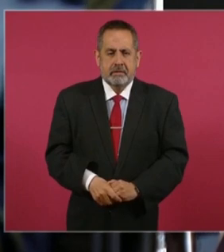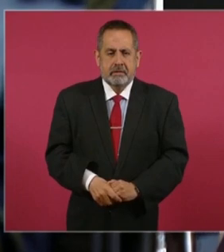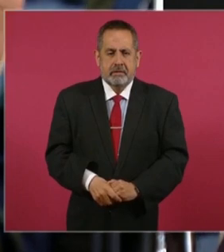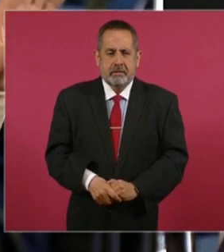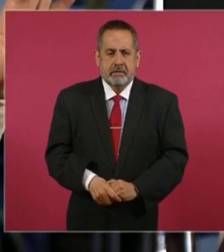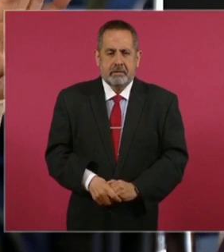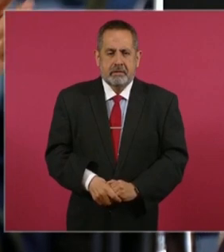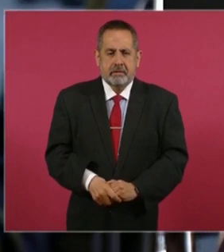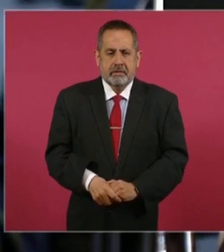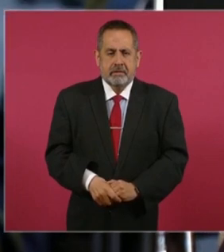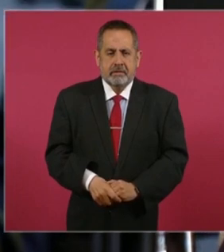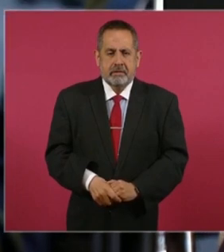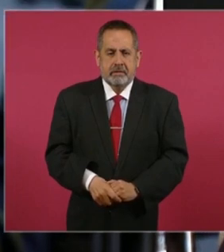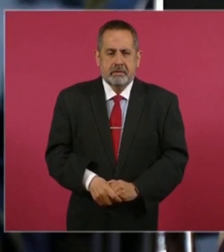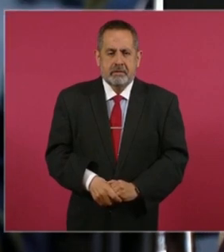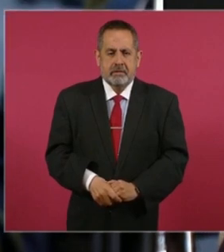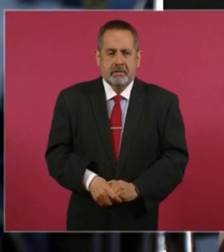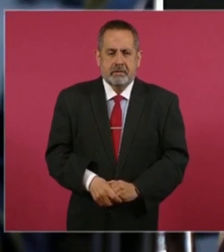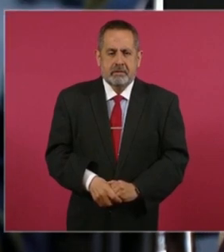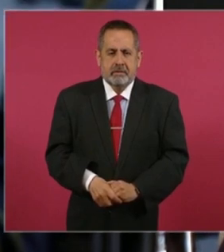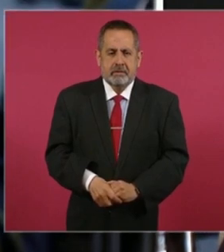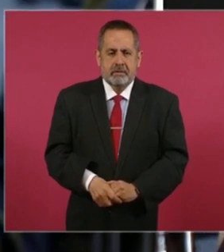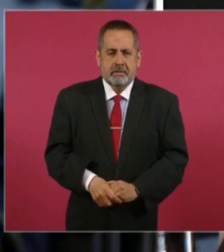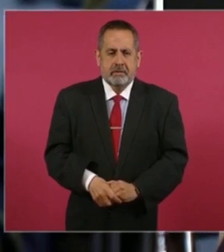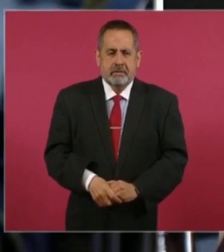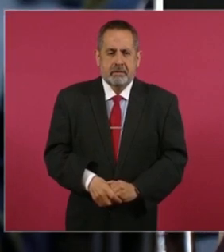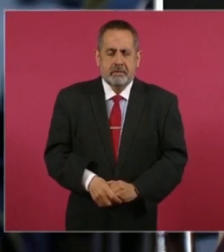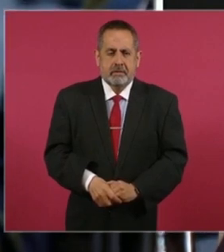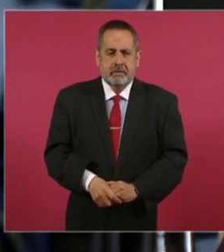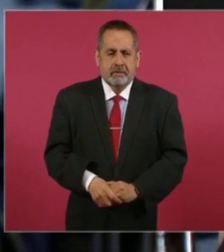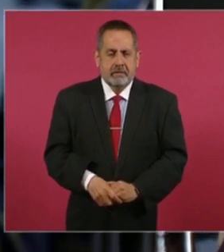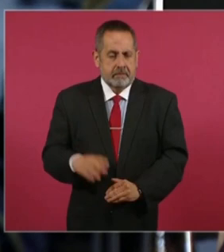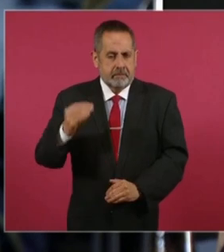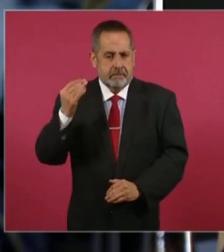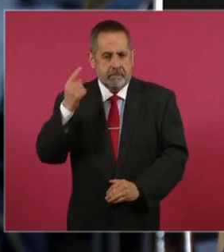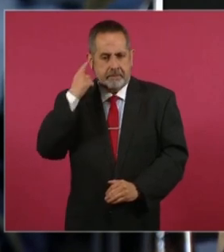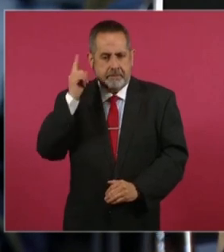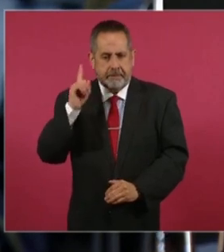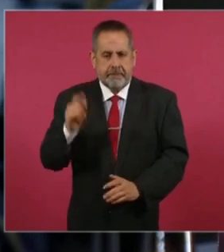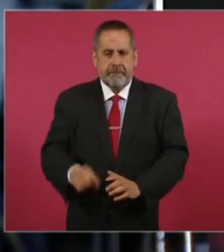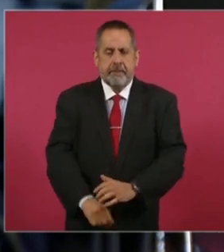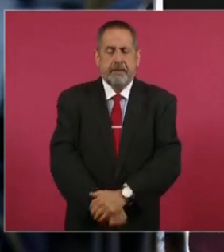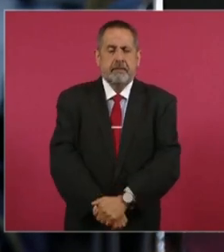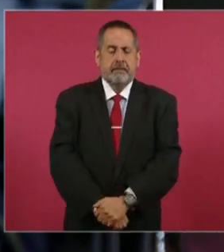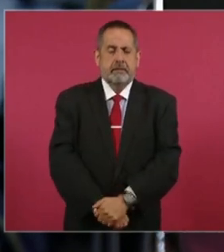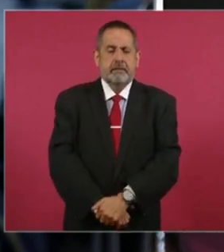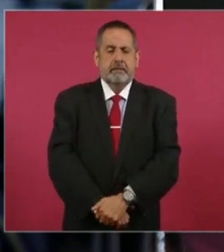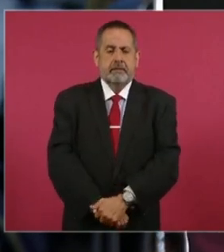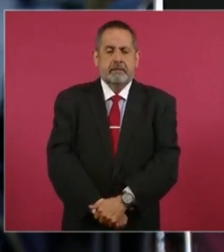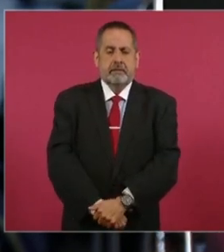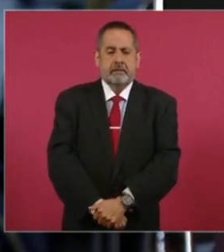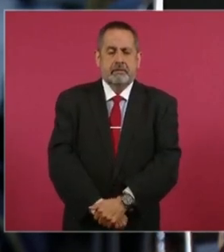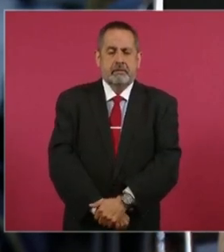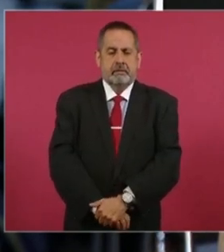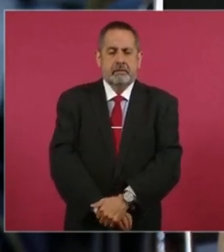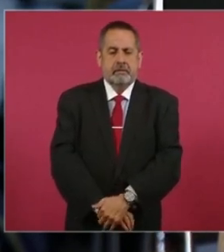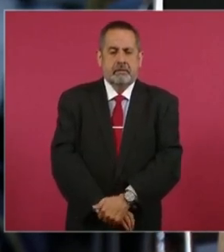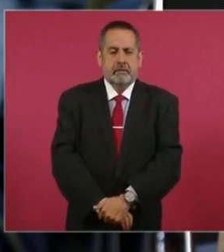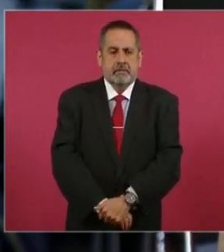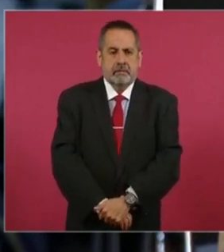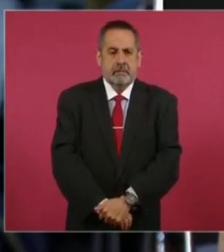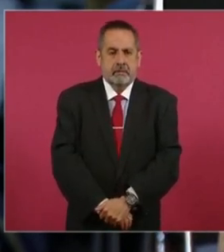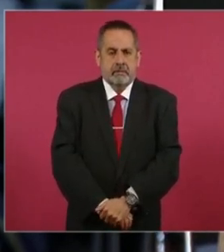columna no sé las otras notas pero lo que está contando Adriana además de hablar de la riqueza de esa región y del